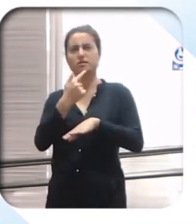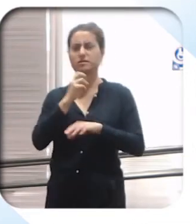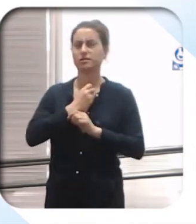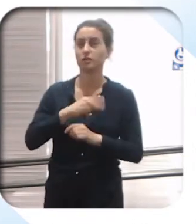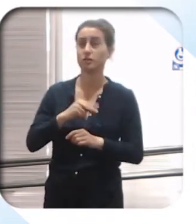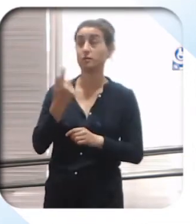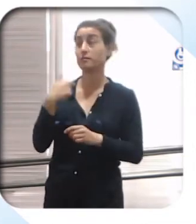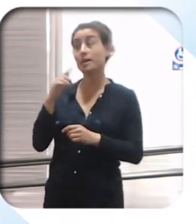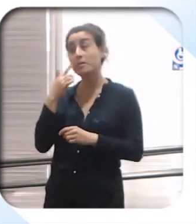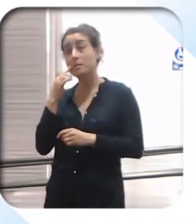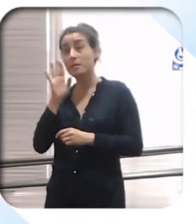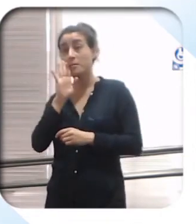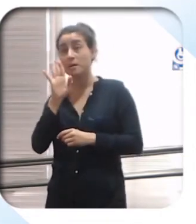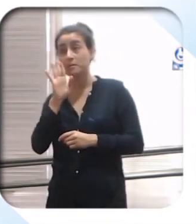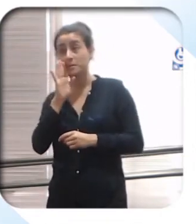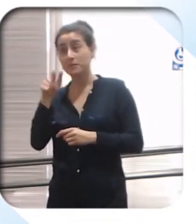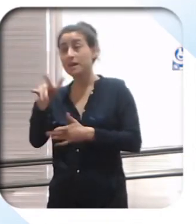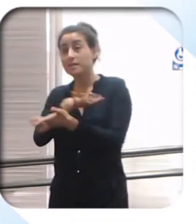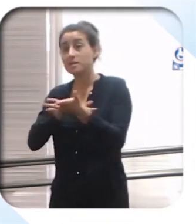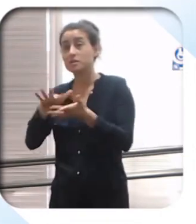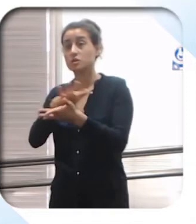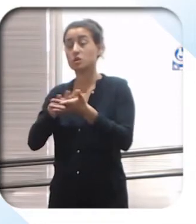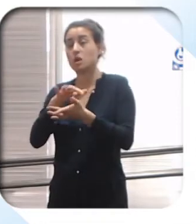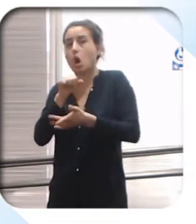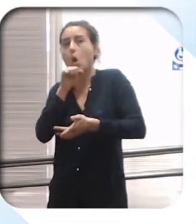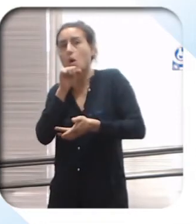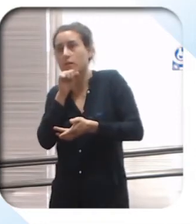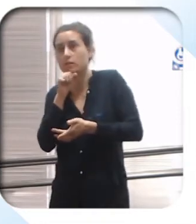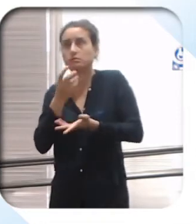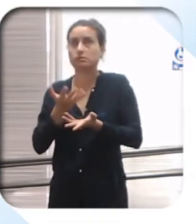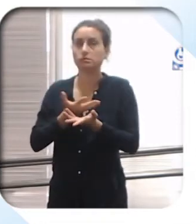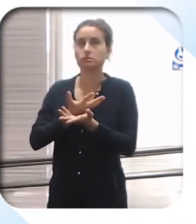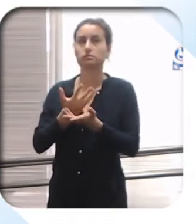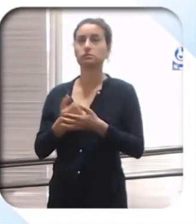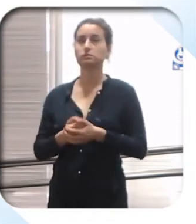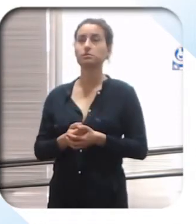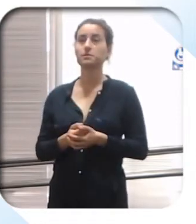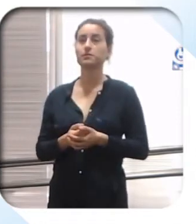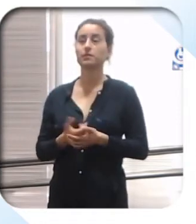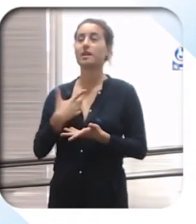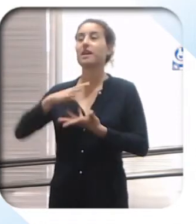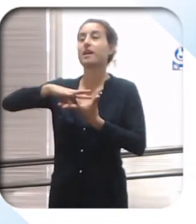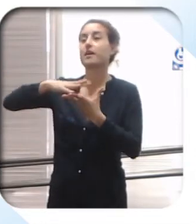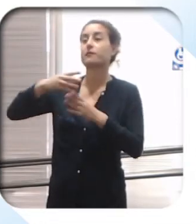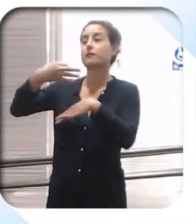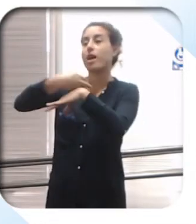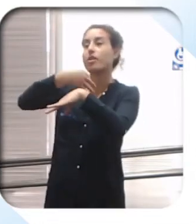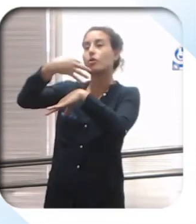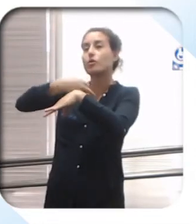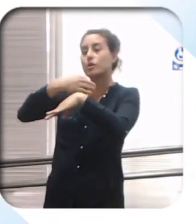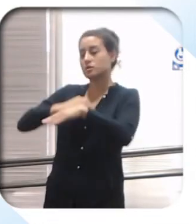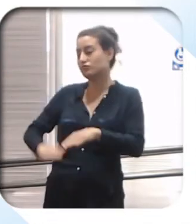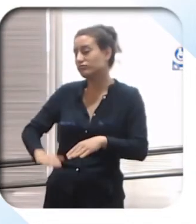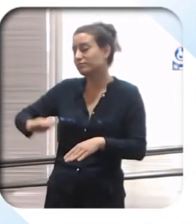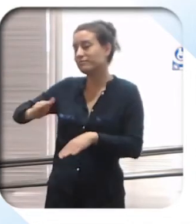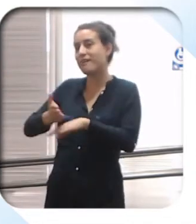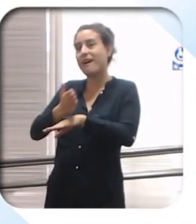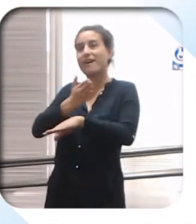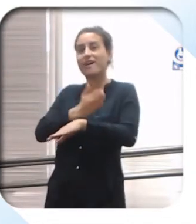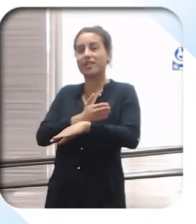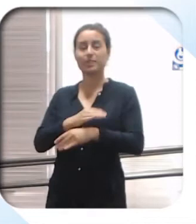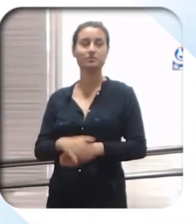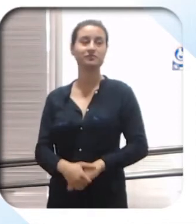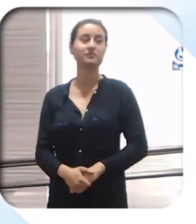esos padres, que en este caso eran gente bastante mayor también, ¿qué formación, educación,